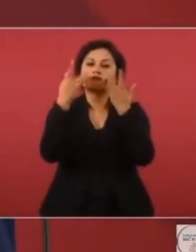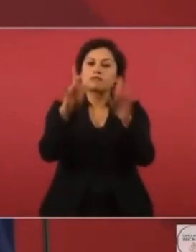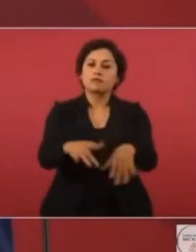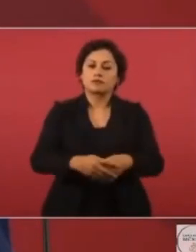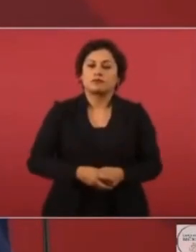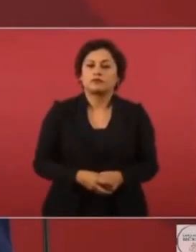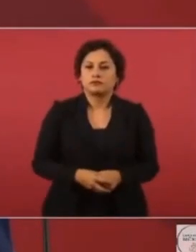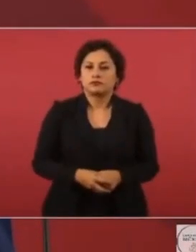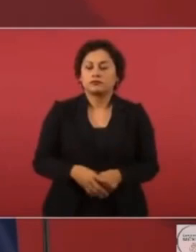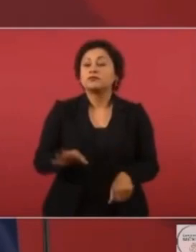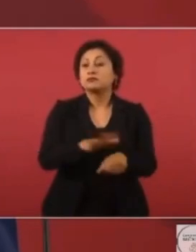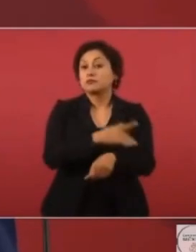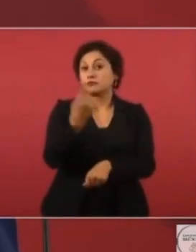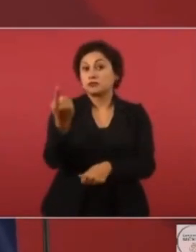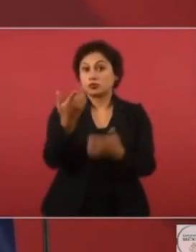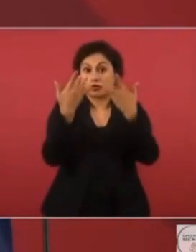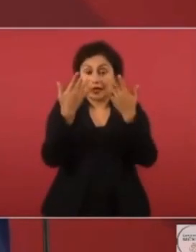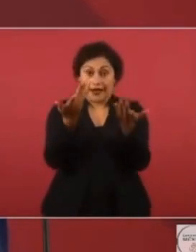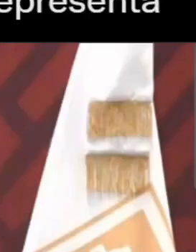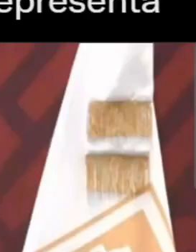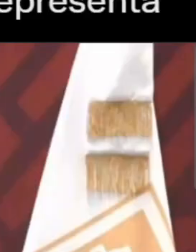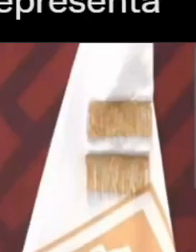Porque el periodismo es un oficio.